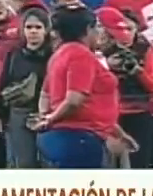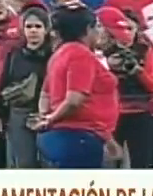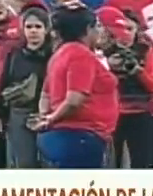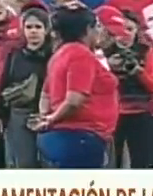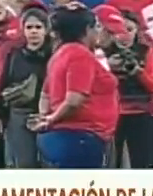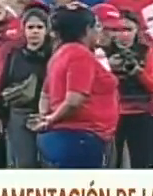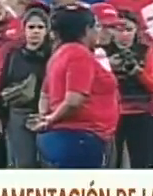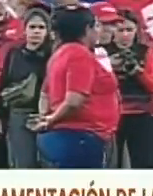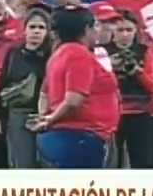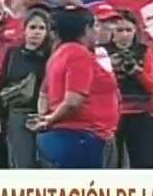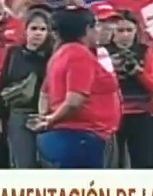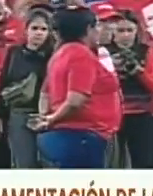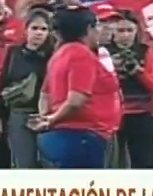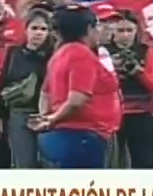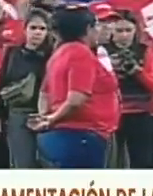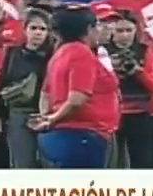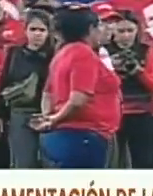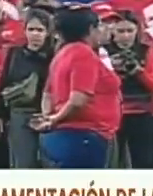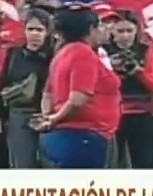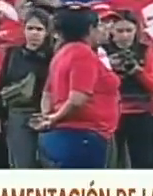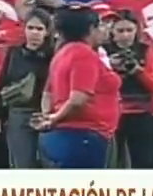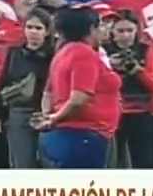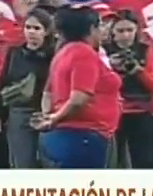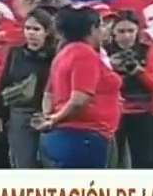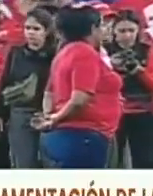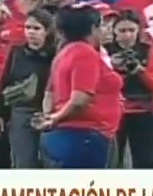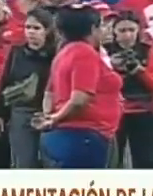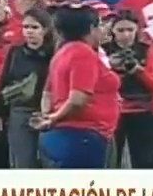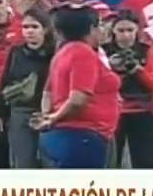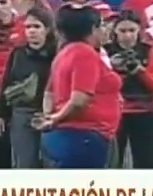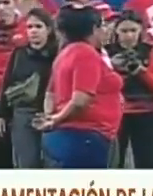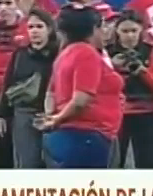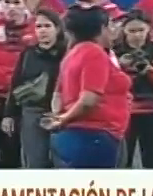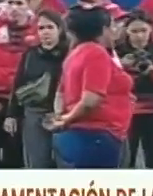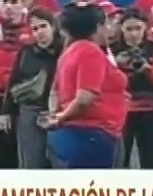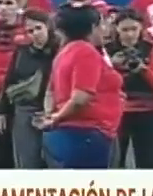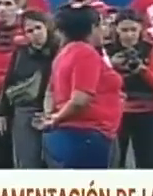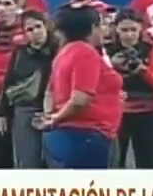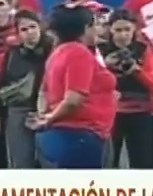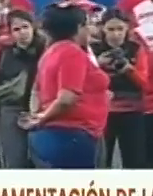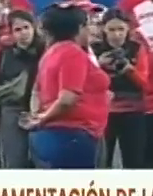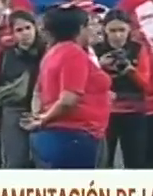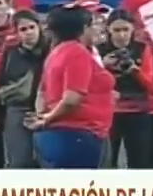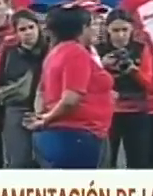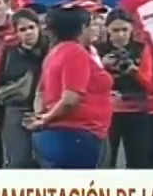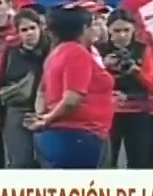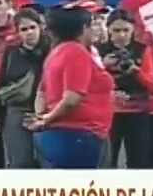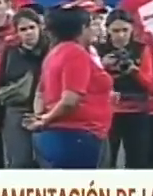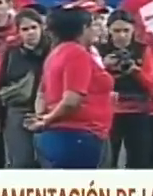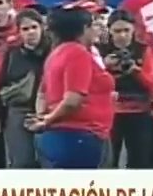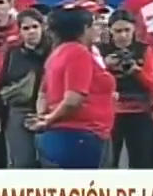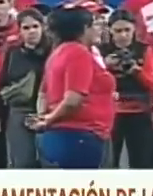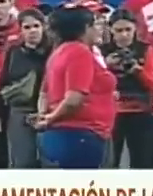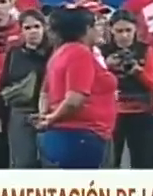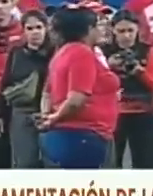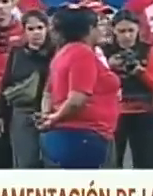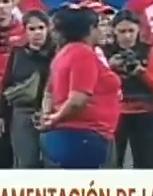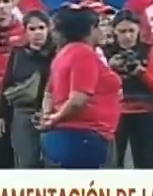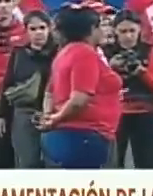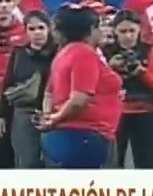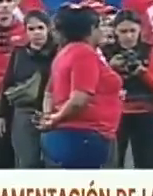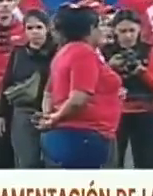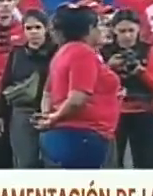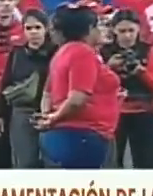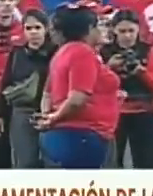trabajar va a trabajar a mediodía atender los muchachos a la familia en la tarde y en la noche reunión del partido atención del